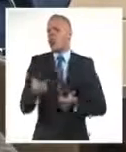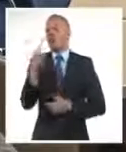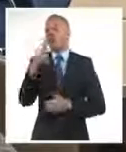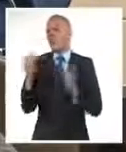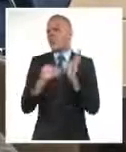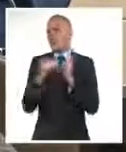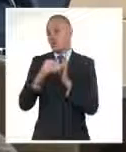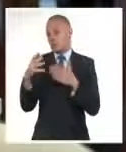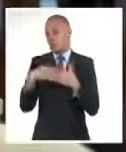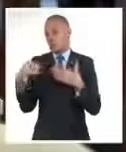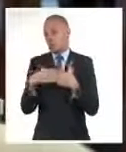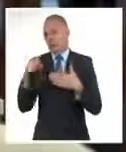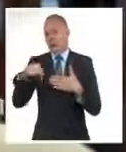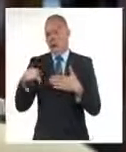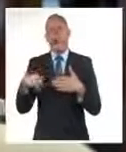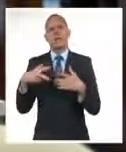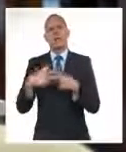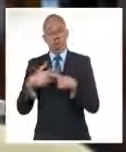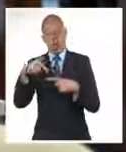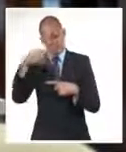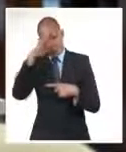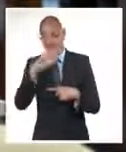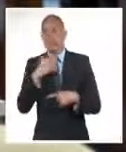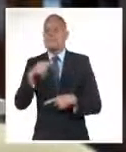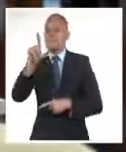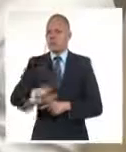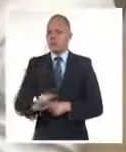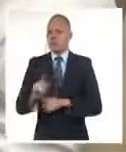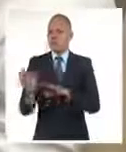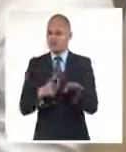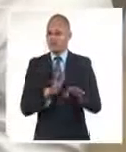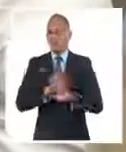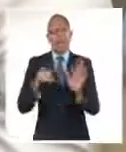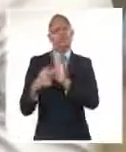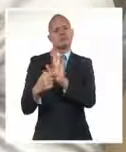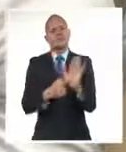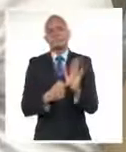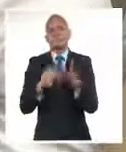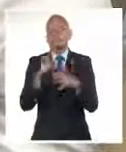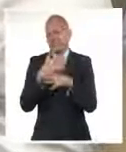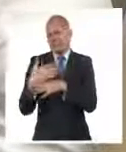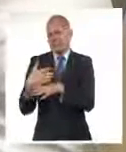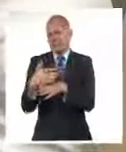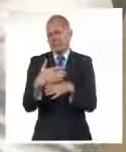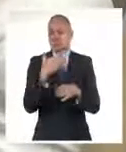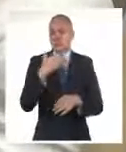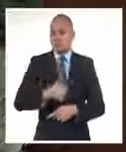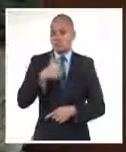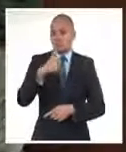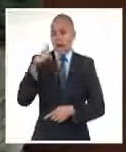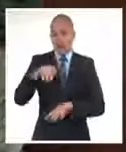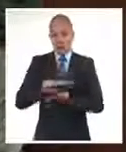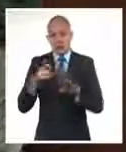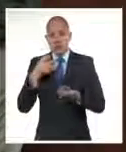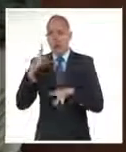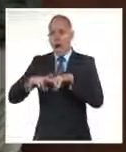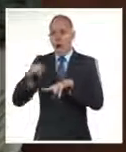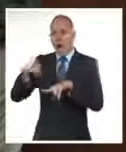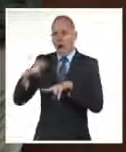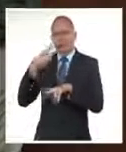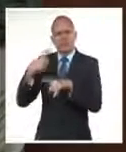proveedores originales. Luego de exhibir otros ejemplos positivos y con el fin de atraer al Parque Científico Tecnológico de La Habana a una